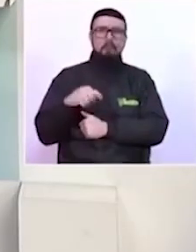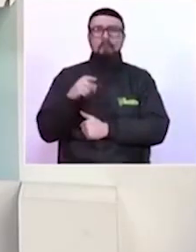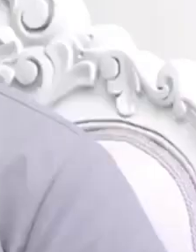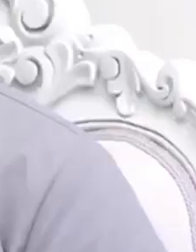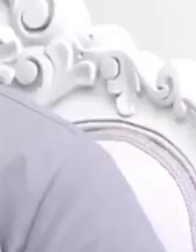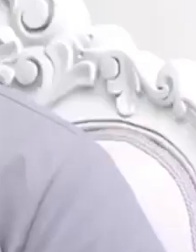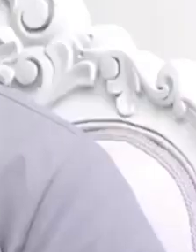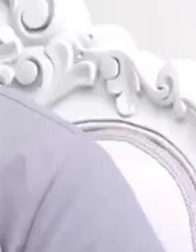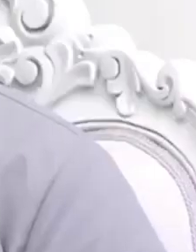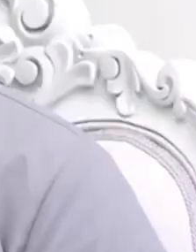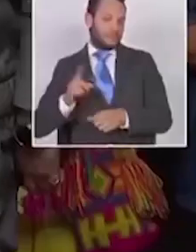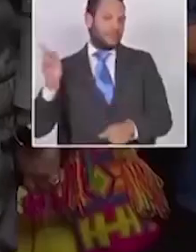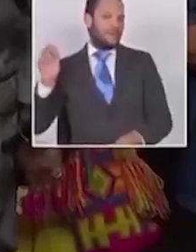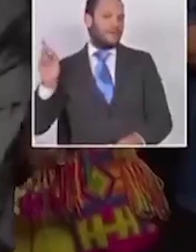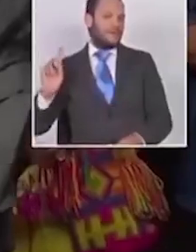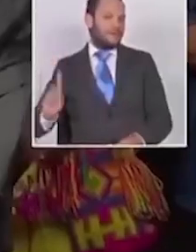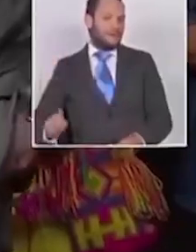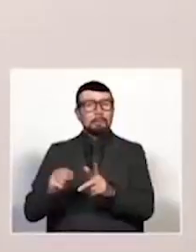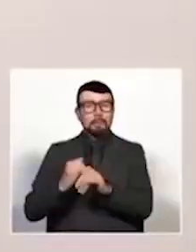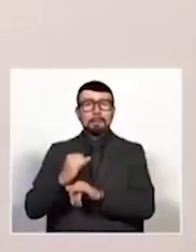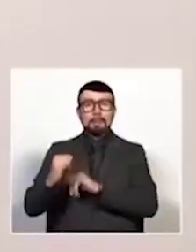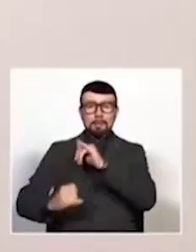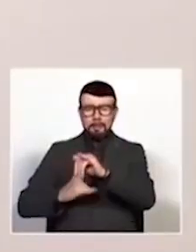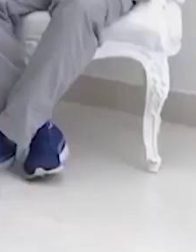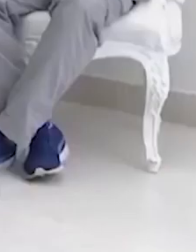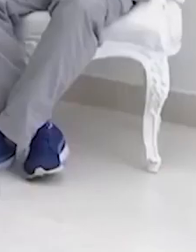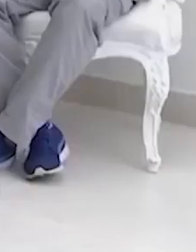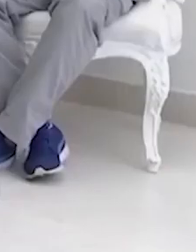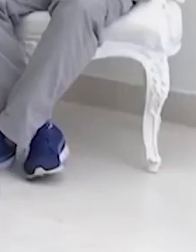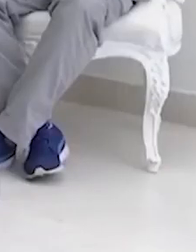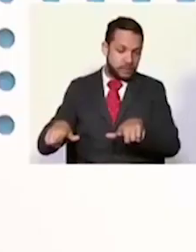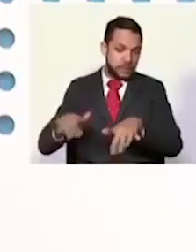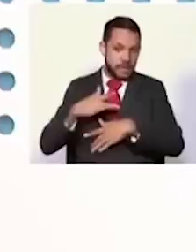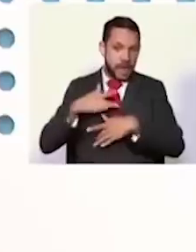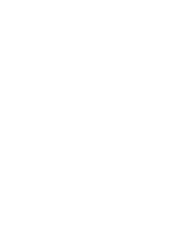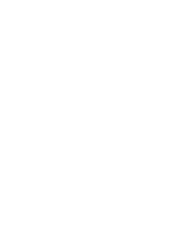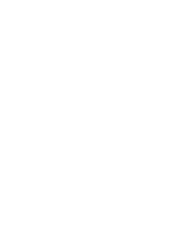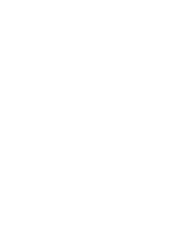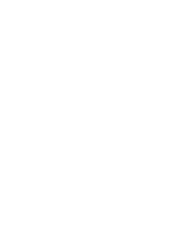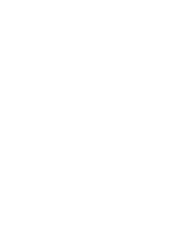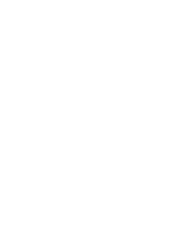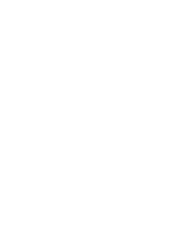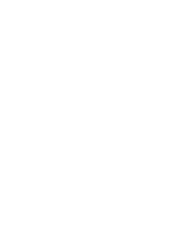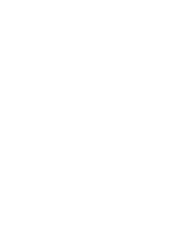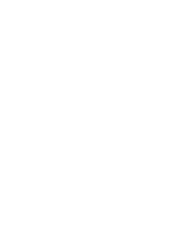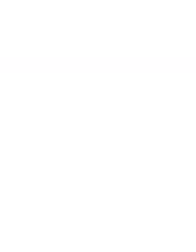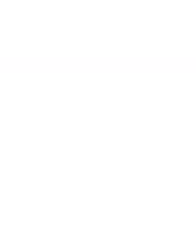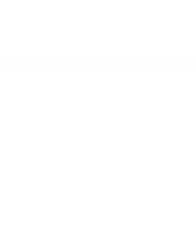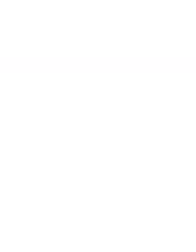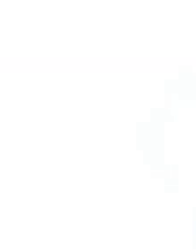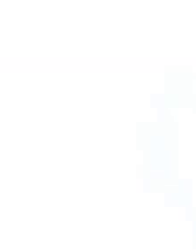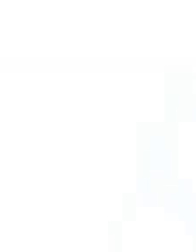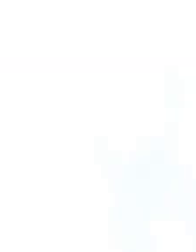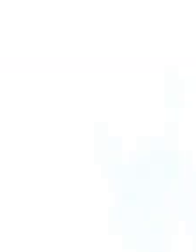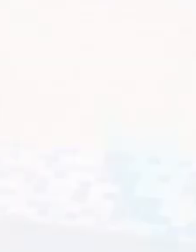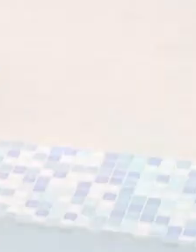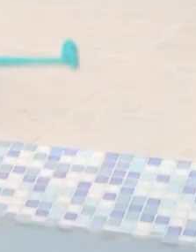salud, sintonicen Conexión Vital y acompáñenos en nuestras redes sociales buscando Dr. Rojas.